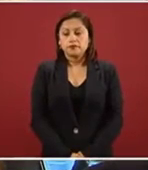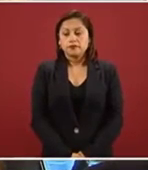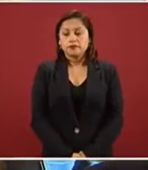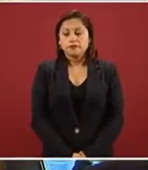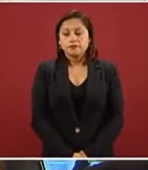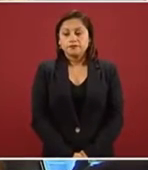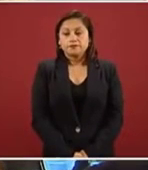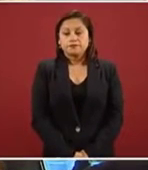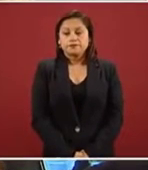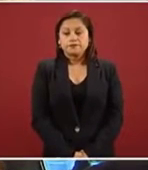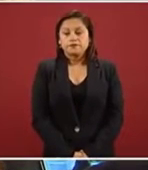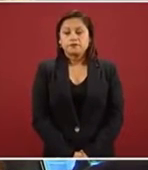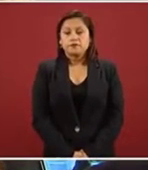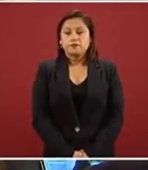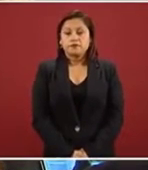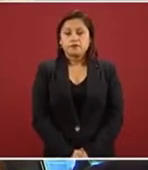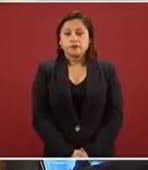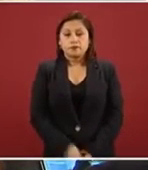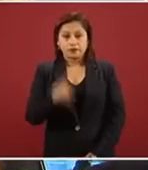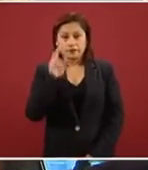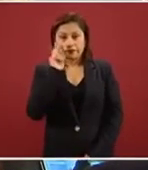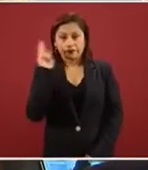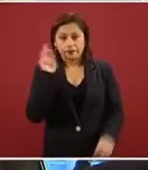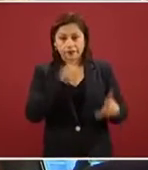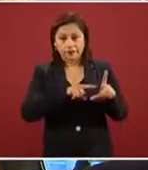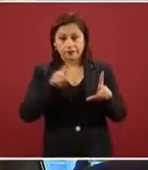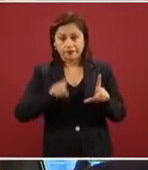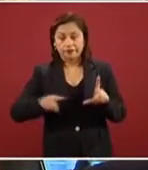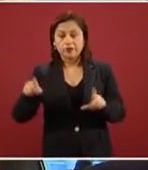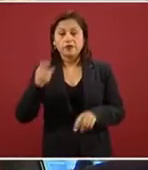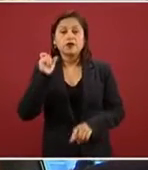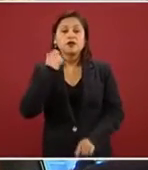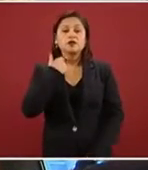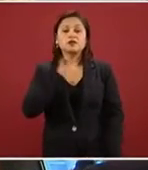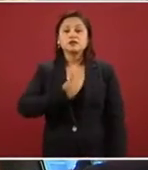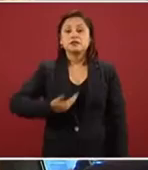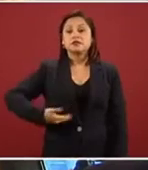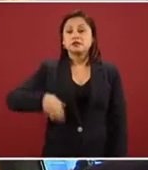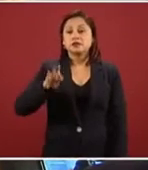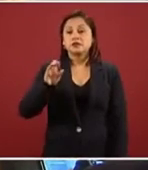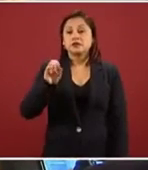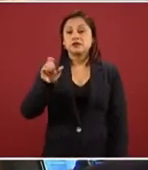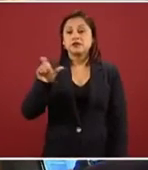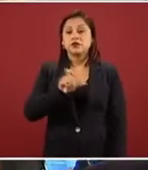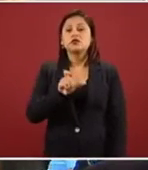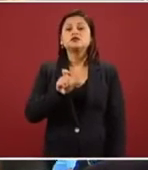el presidente Fox dejó la deuda en